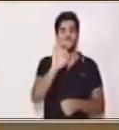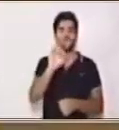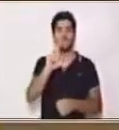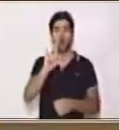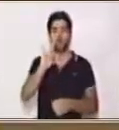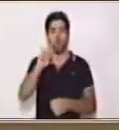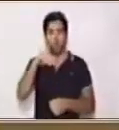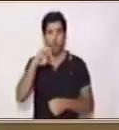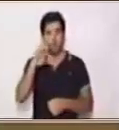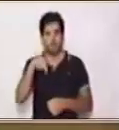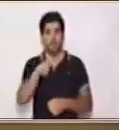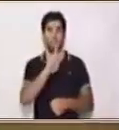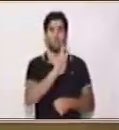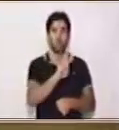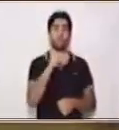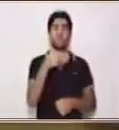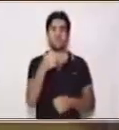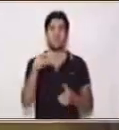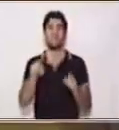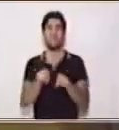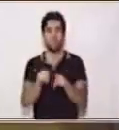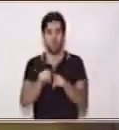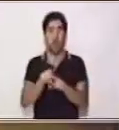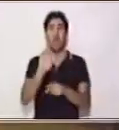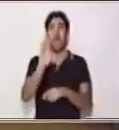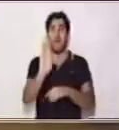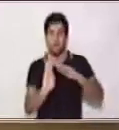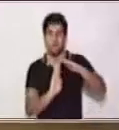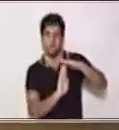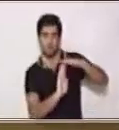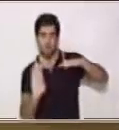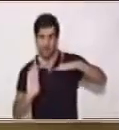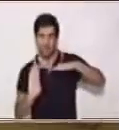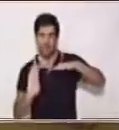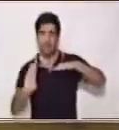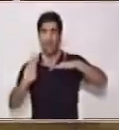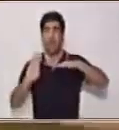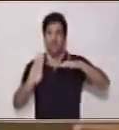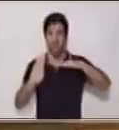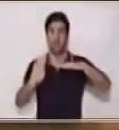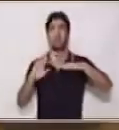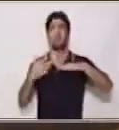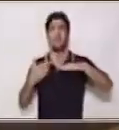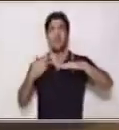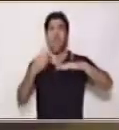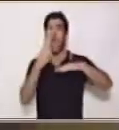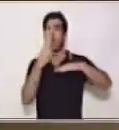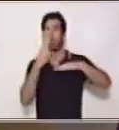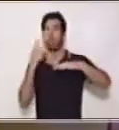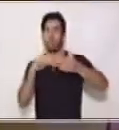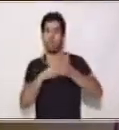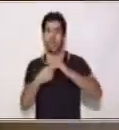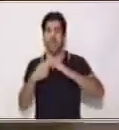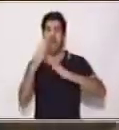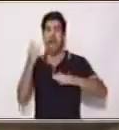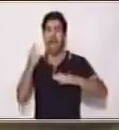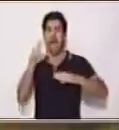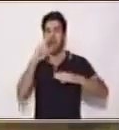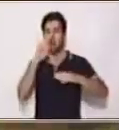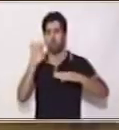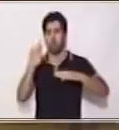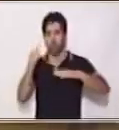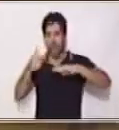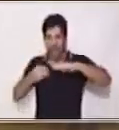acá, base por altura por el largo. Las medidas para esta figura nos dicen 3